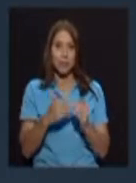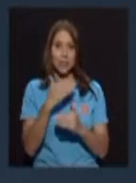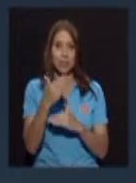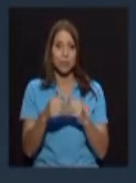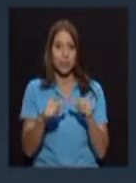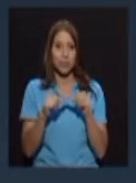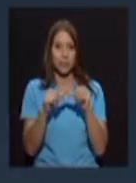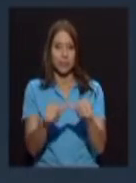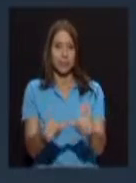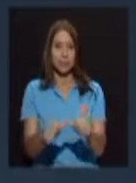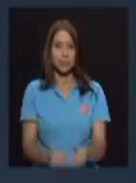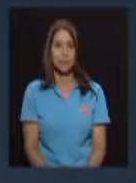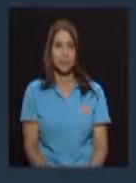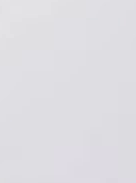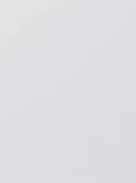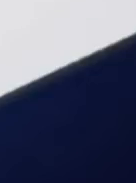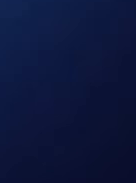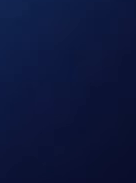canal nos invite a hacerlo. Regresamos.